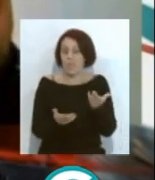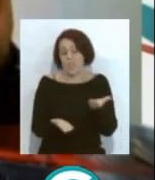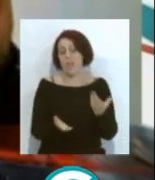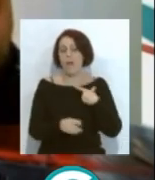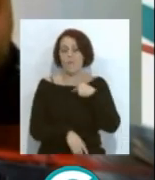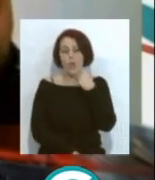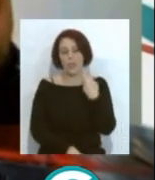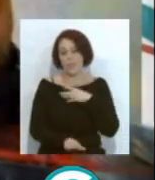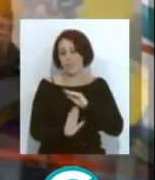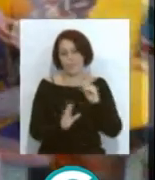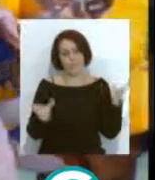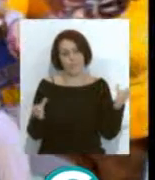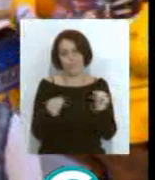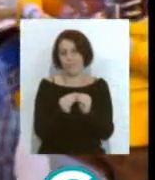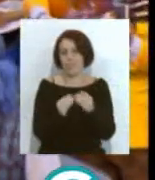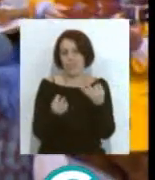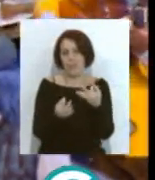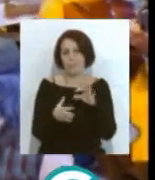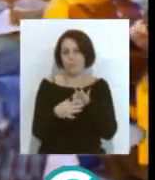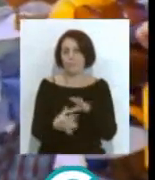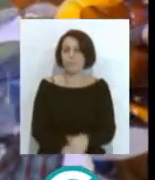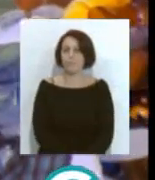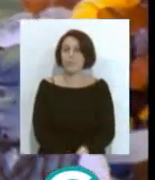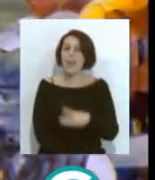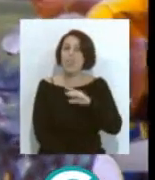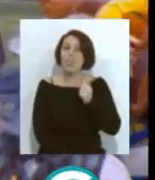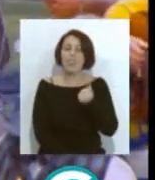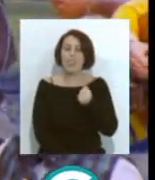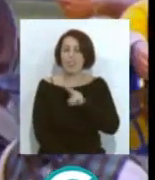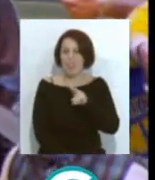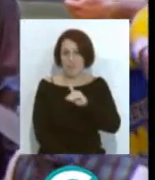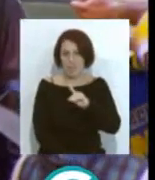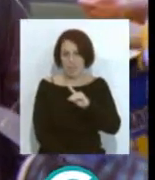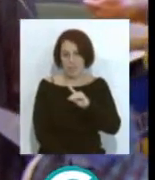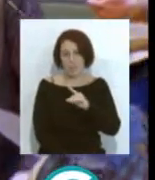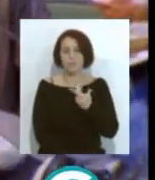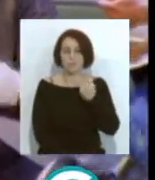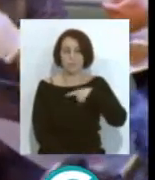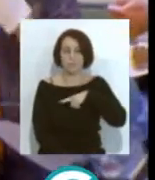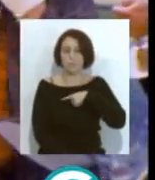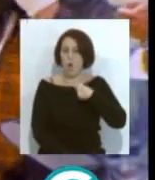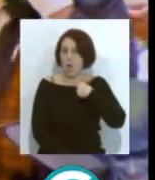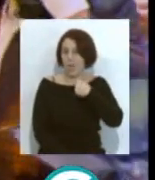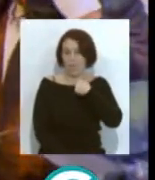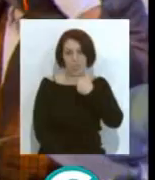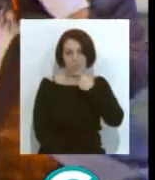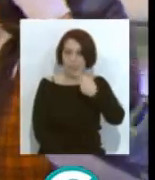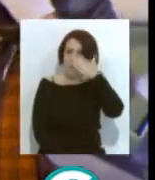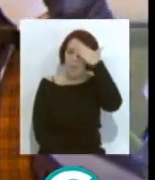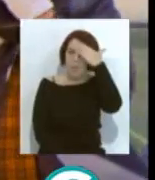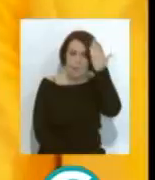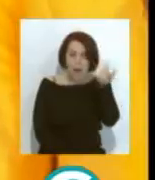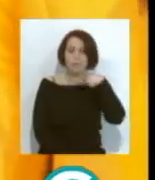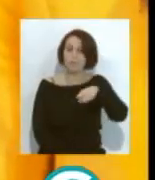estar también en esa línea. Y David, lo principal que tenemos que decir, tú siempre has sido valiente en esto del carnaval,